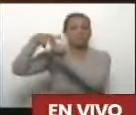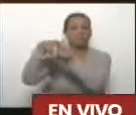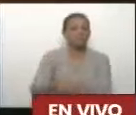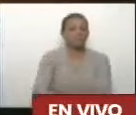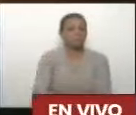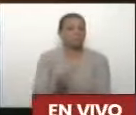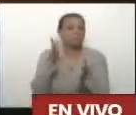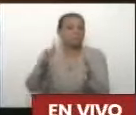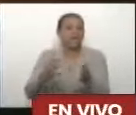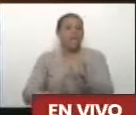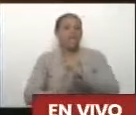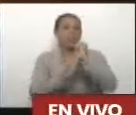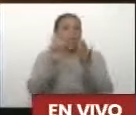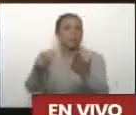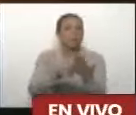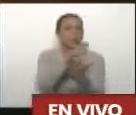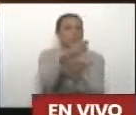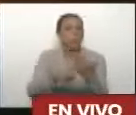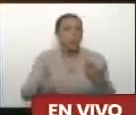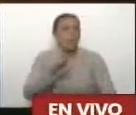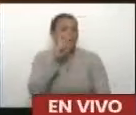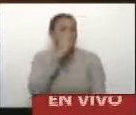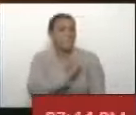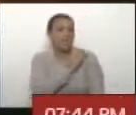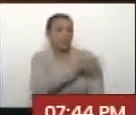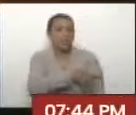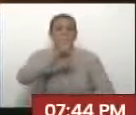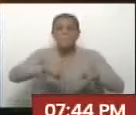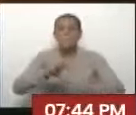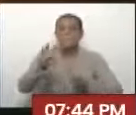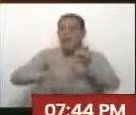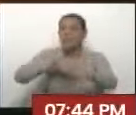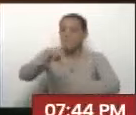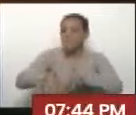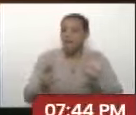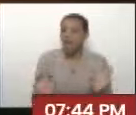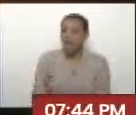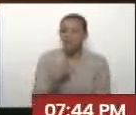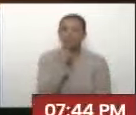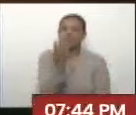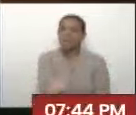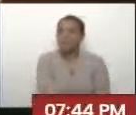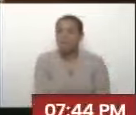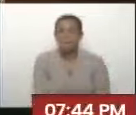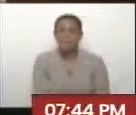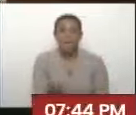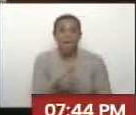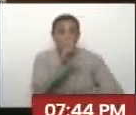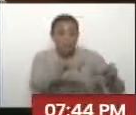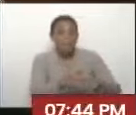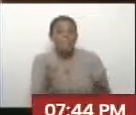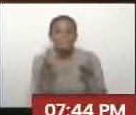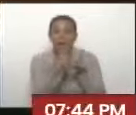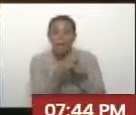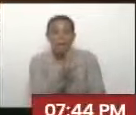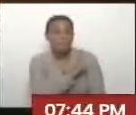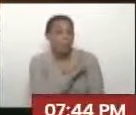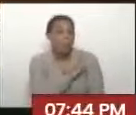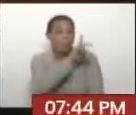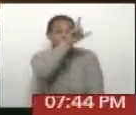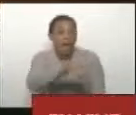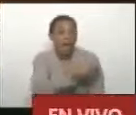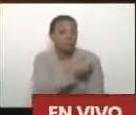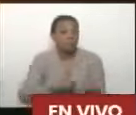orientalista tachando a los palestinos de animales humanos en las palabras del ministro israelí de defensa o